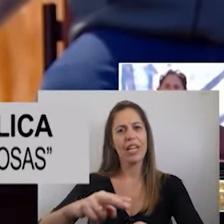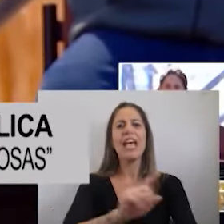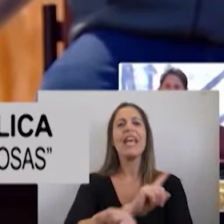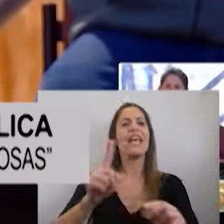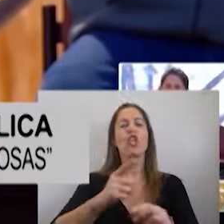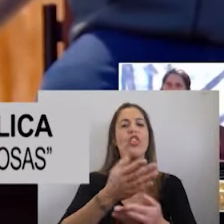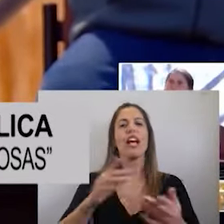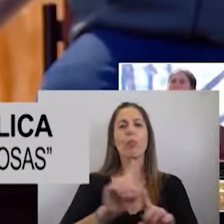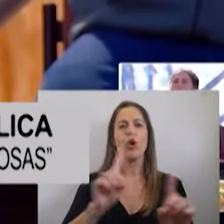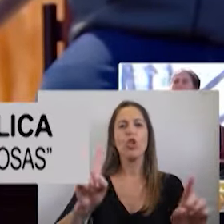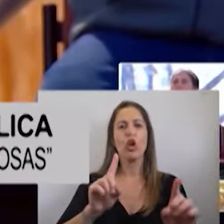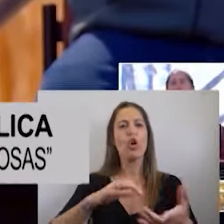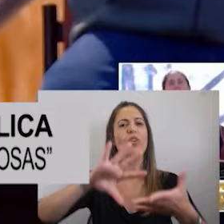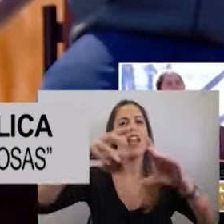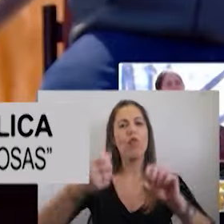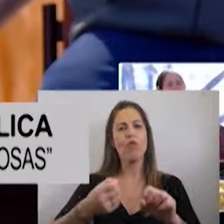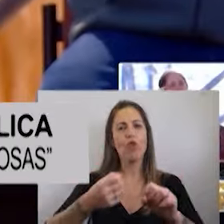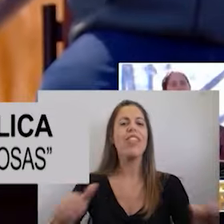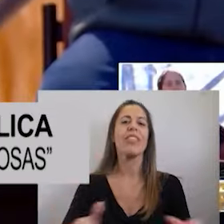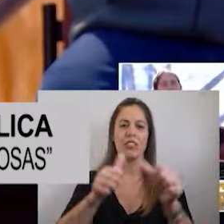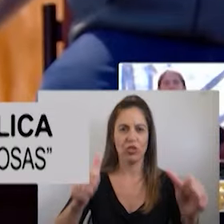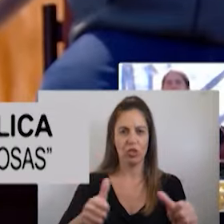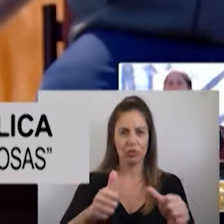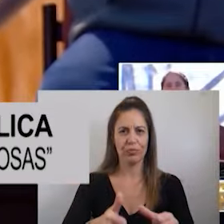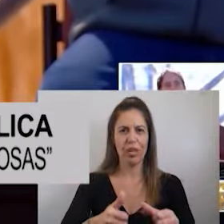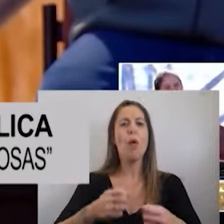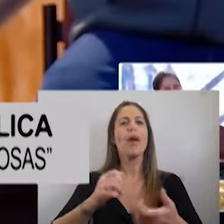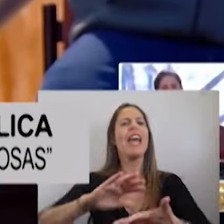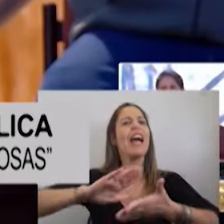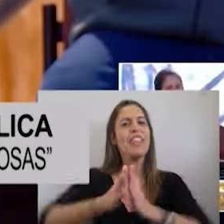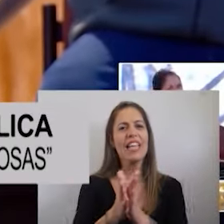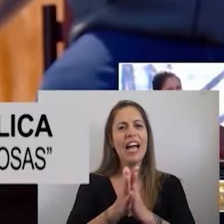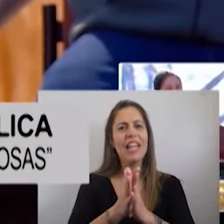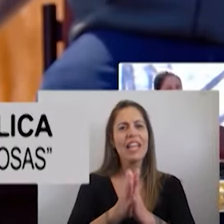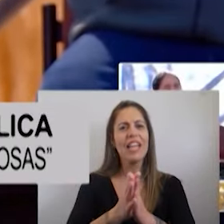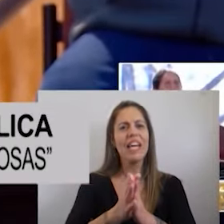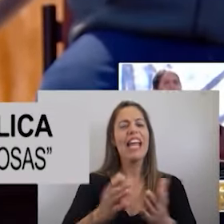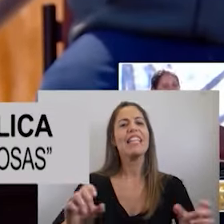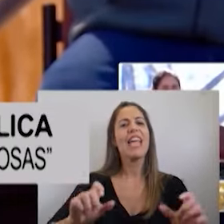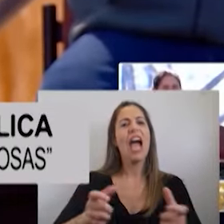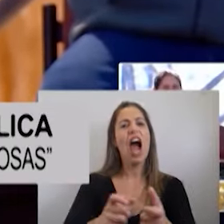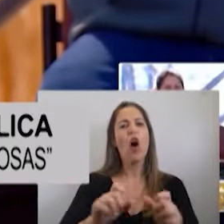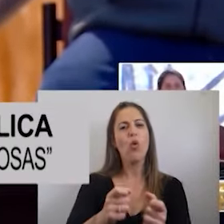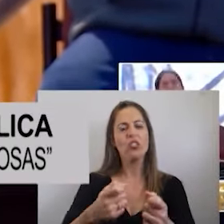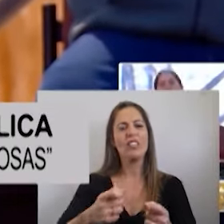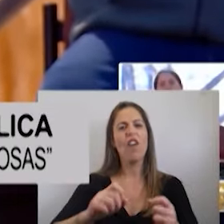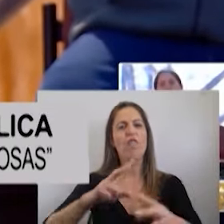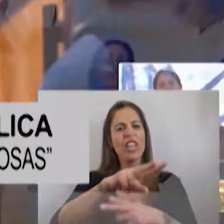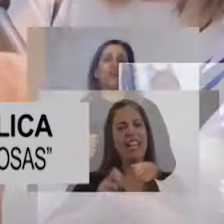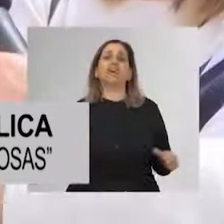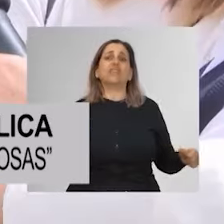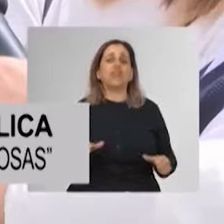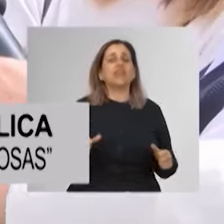para mantenerlo más o menos va a haber que subir impuestos. No este gobierno, los gobiernos que van a venir. Y al mismo